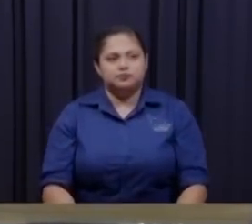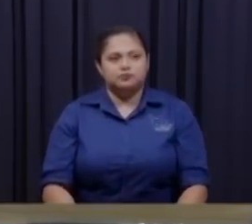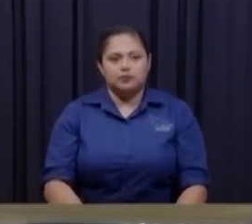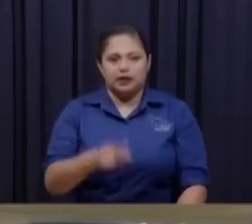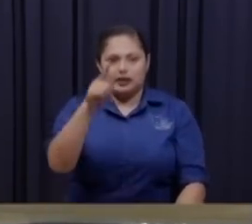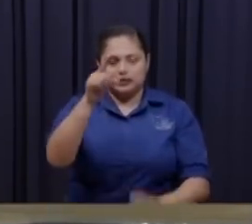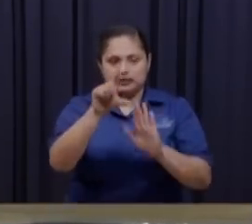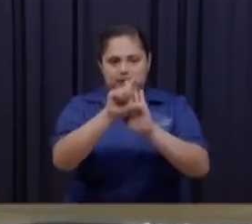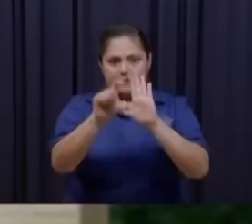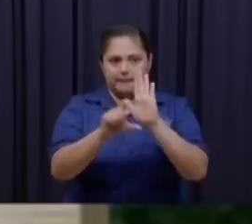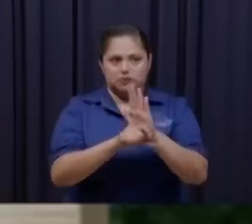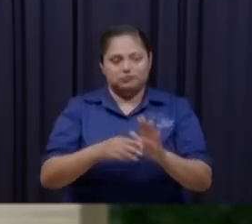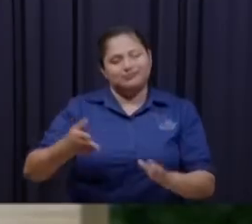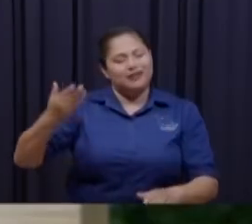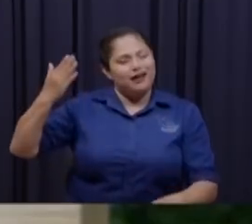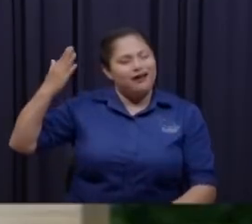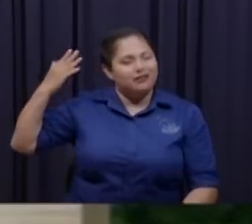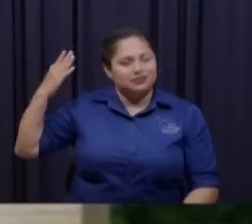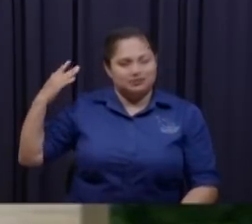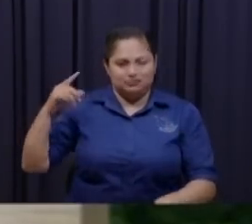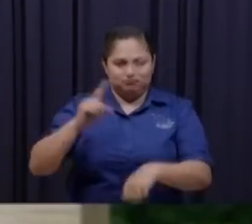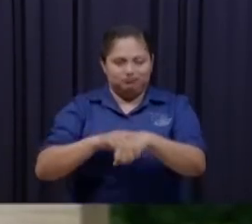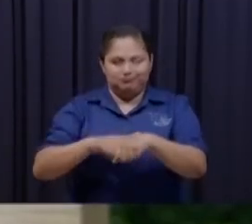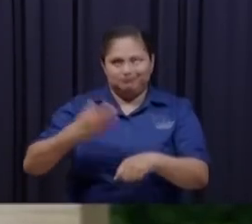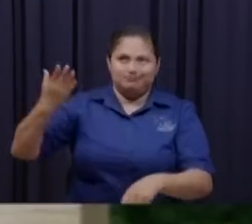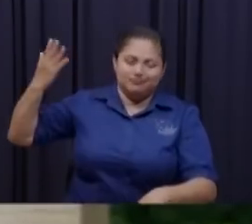este capítulo hace algún tiempo.